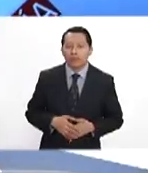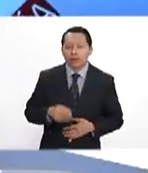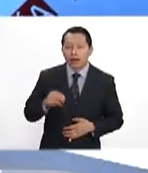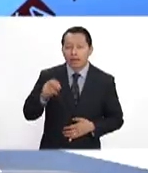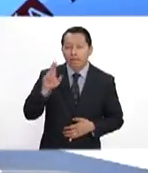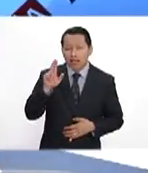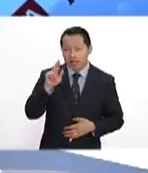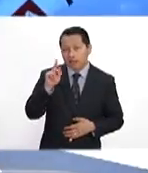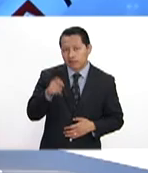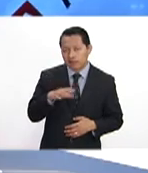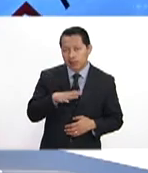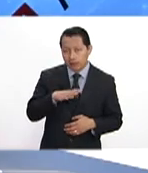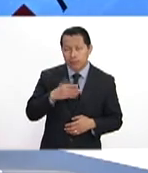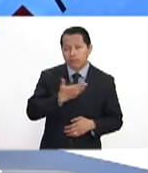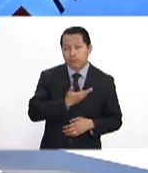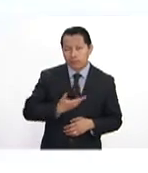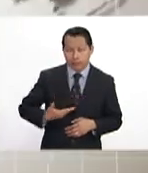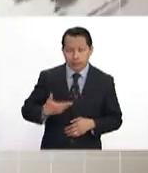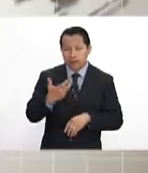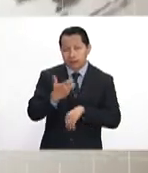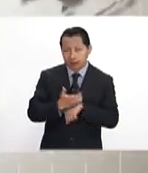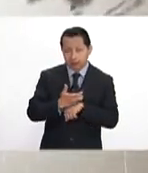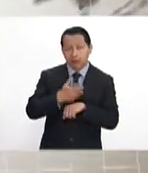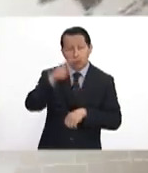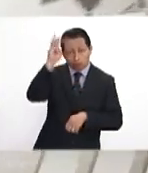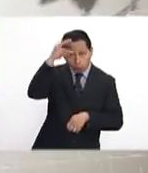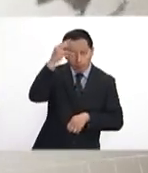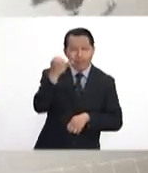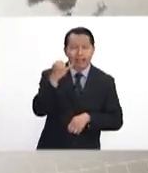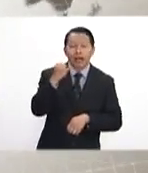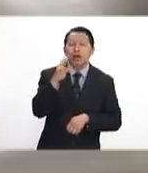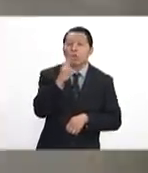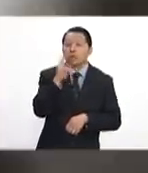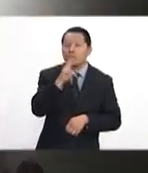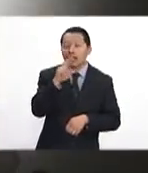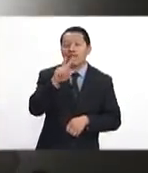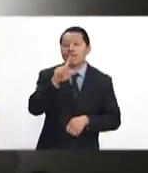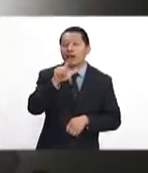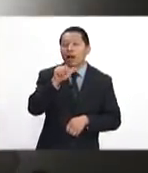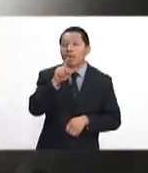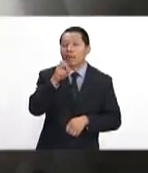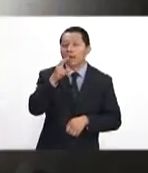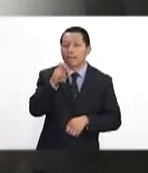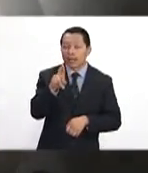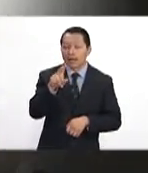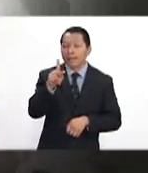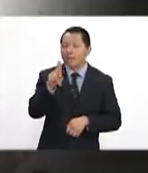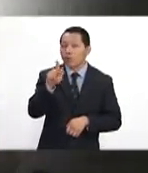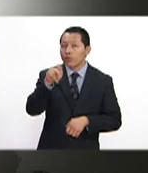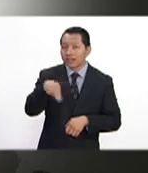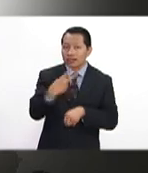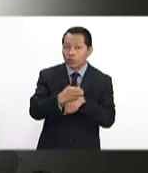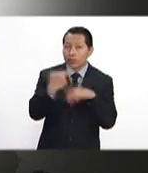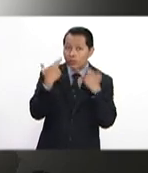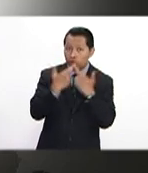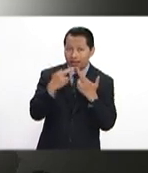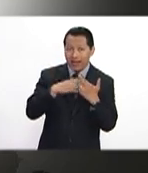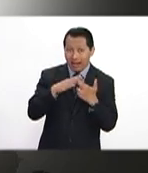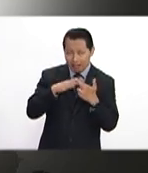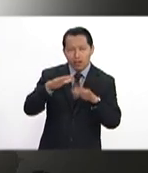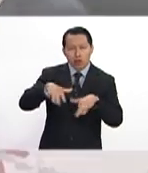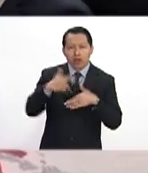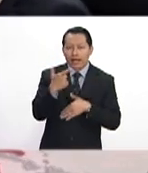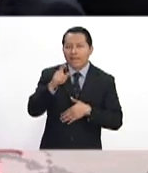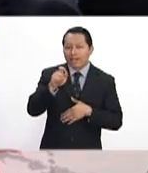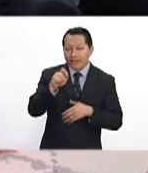Este martes se dio a conocer que los presidentes de Estados Unidos, Donald Trump, y de Rusia, Vladimir Putin, tuvieron una segunda reunión en el marco de la cumbre del G20